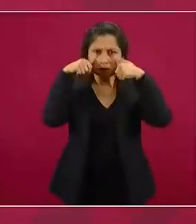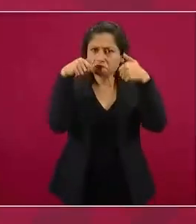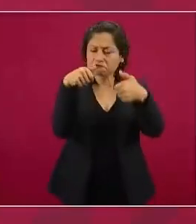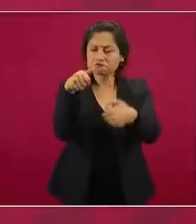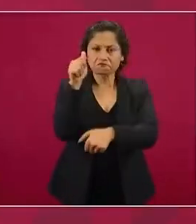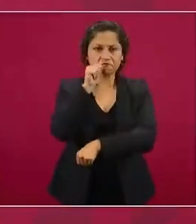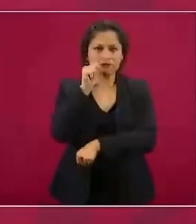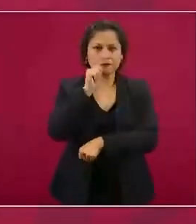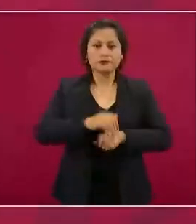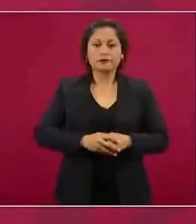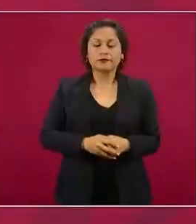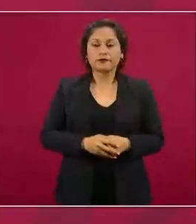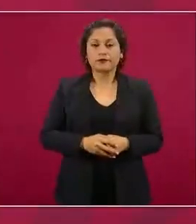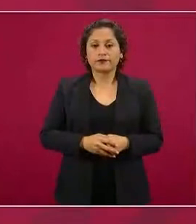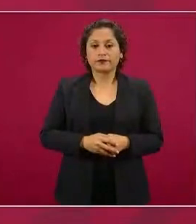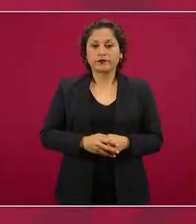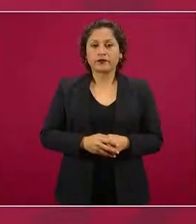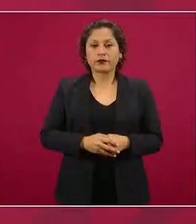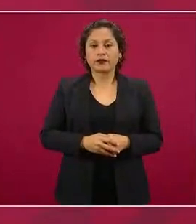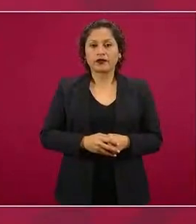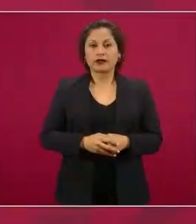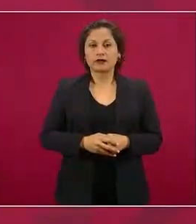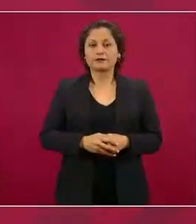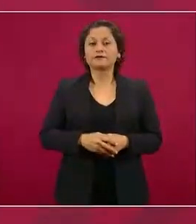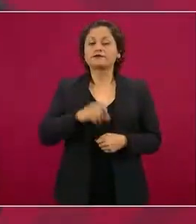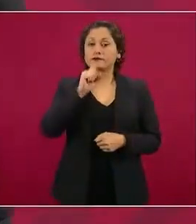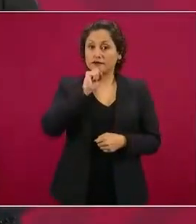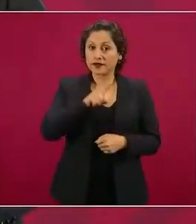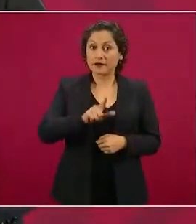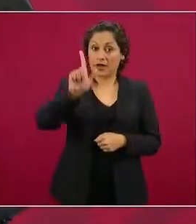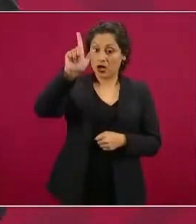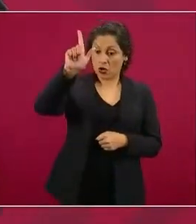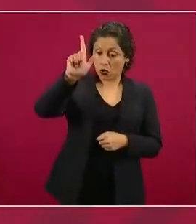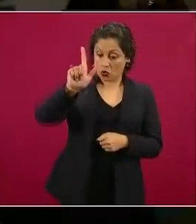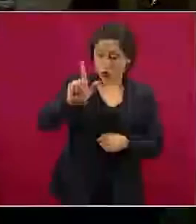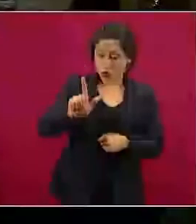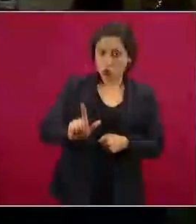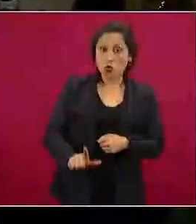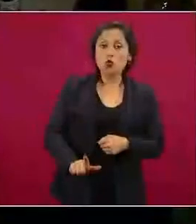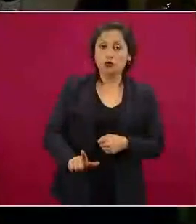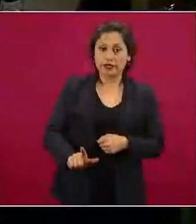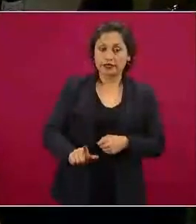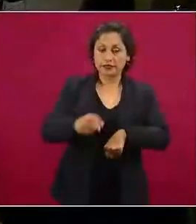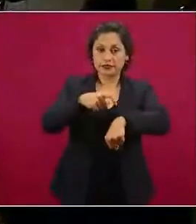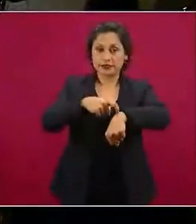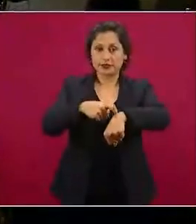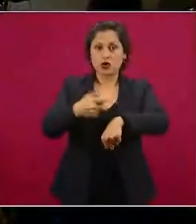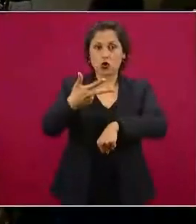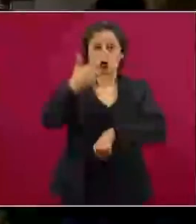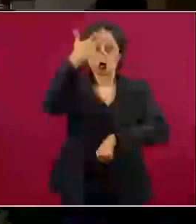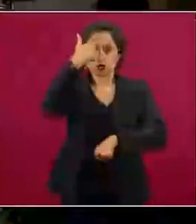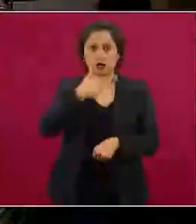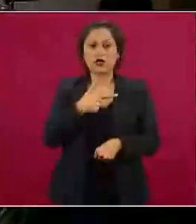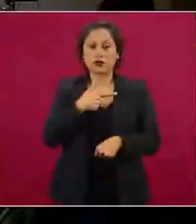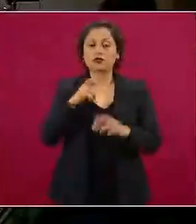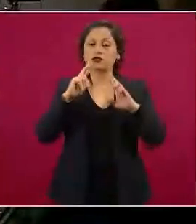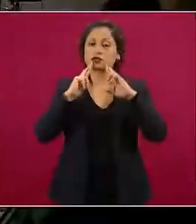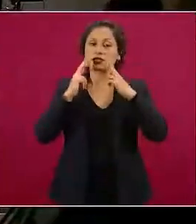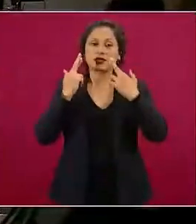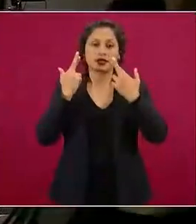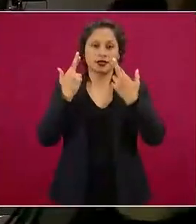lunes, todos los lunes a las 8 de la noche, es una reunión más amplia,